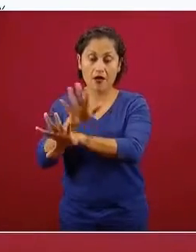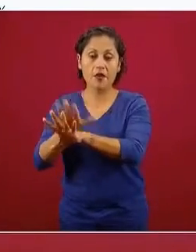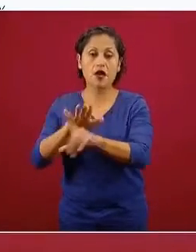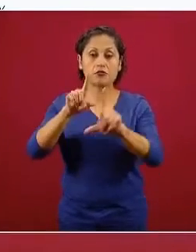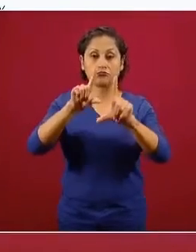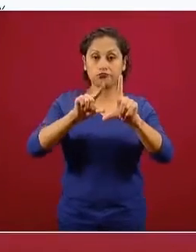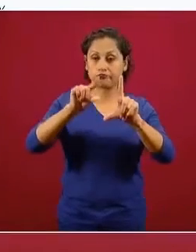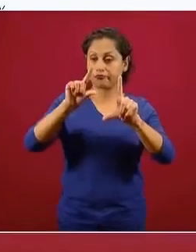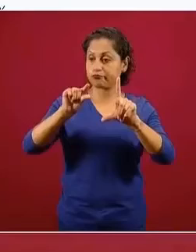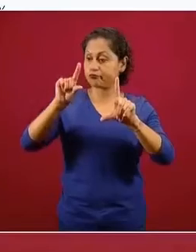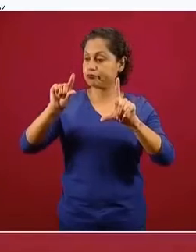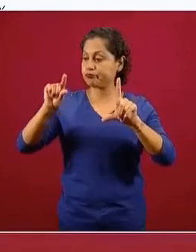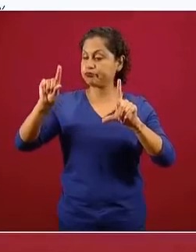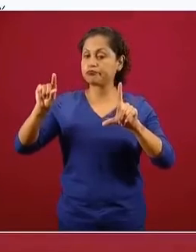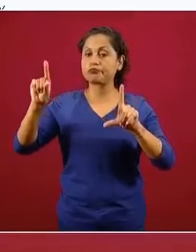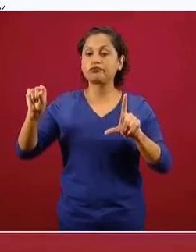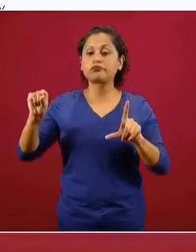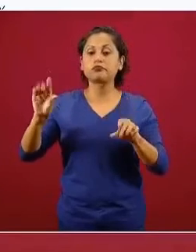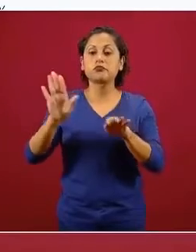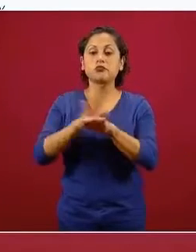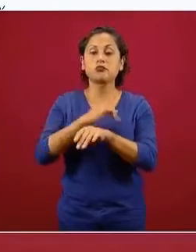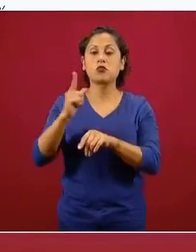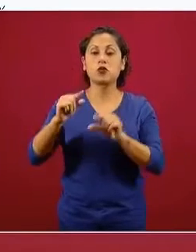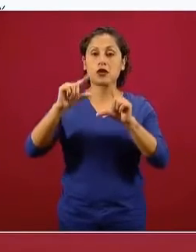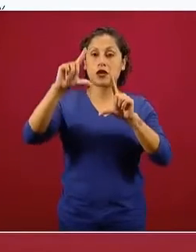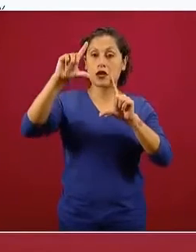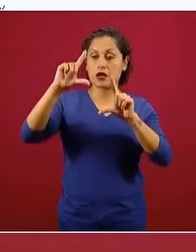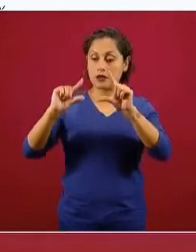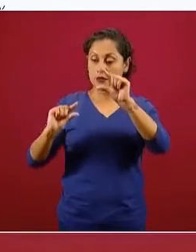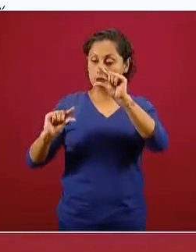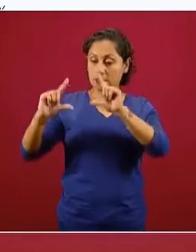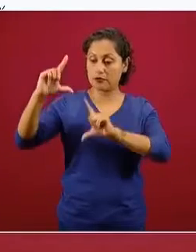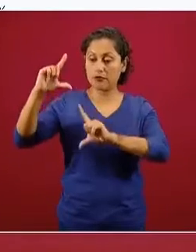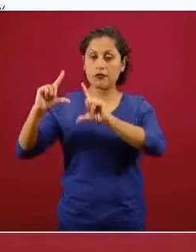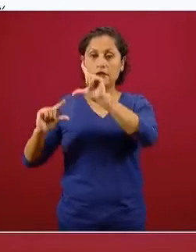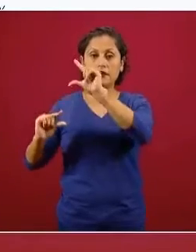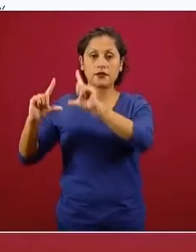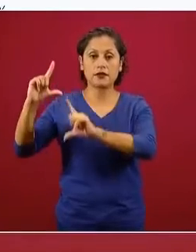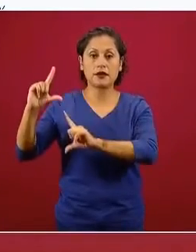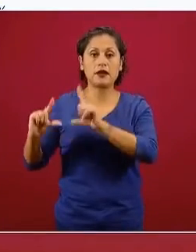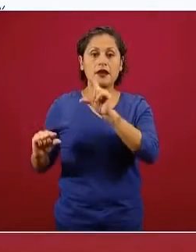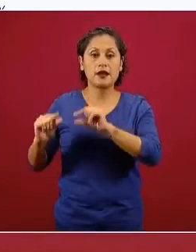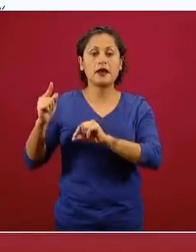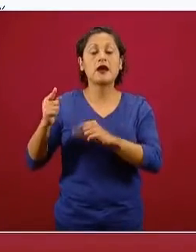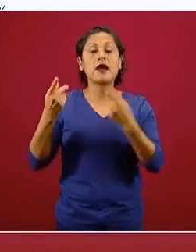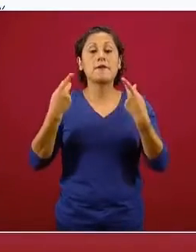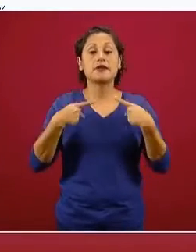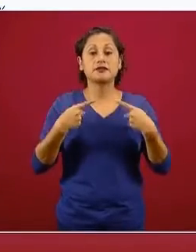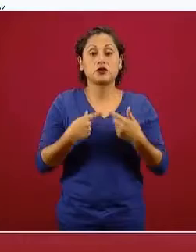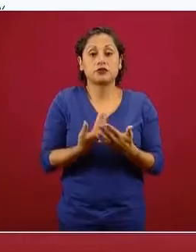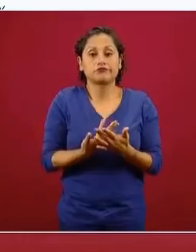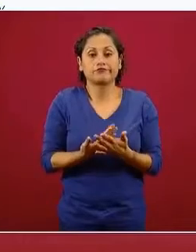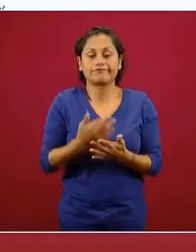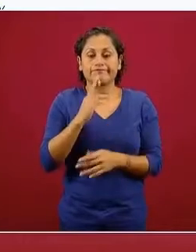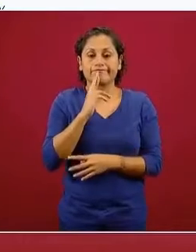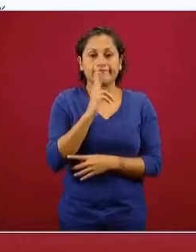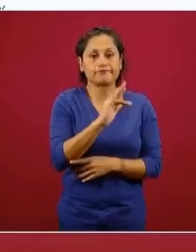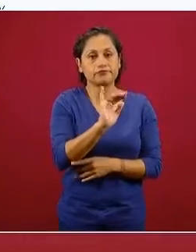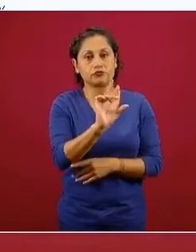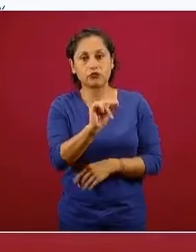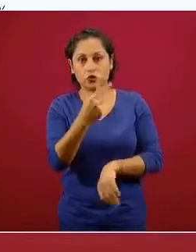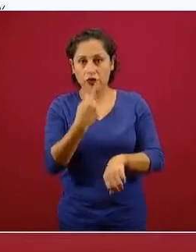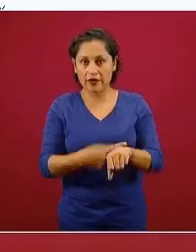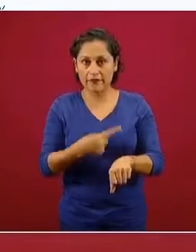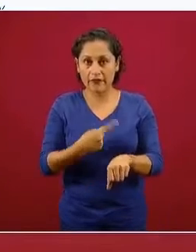medida en que esta zona de transición de los casos sospechosos que están en espera del resultado han pasado a ser parte